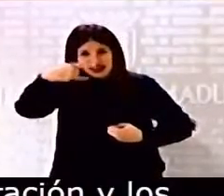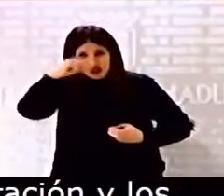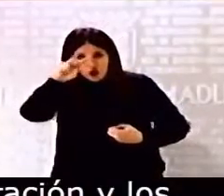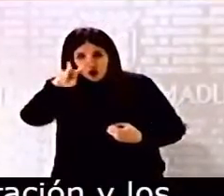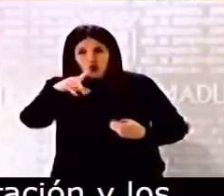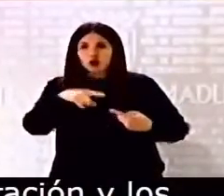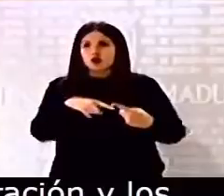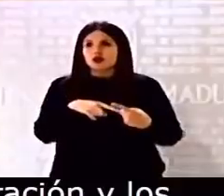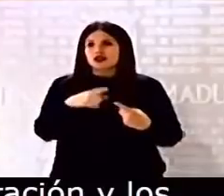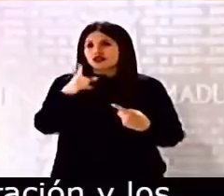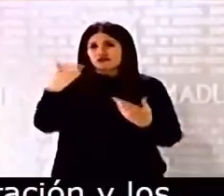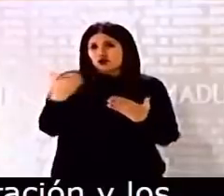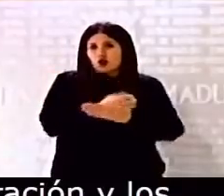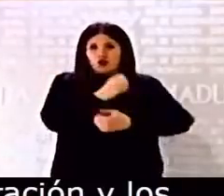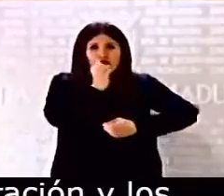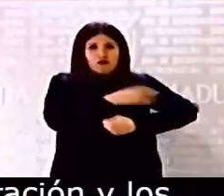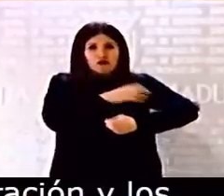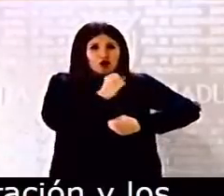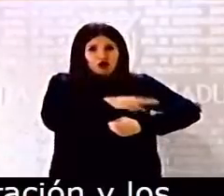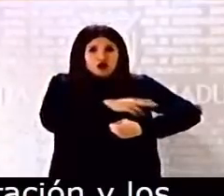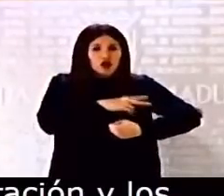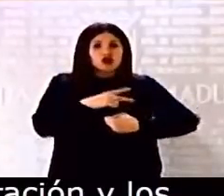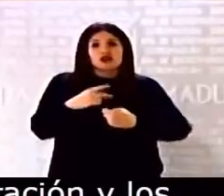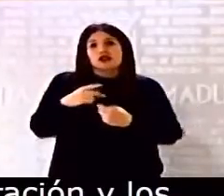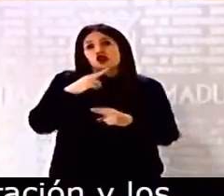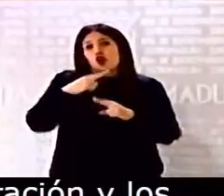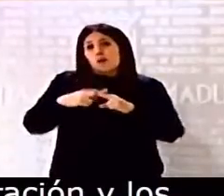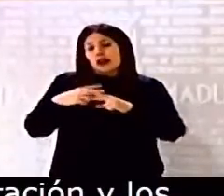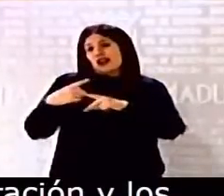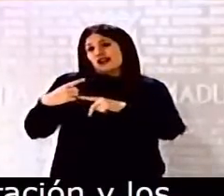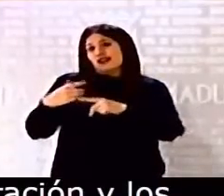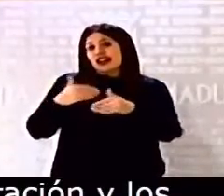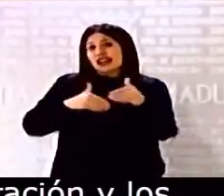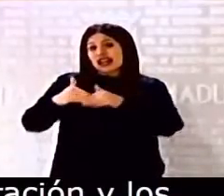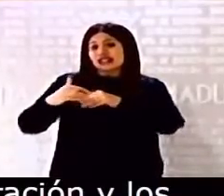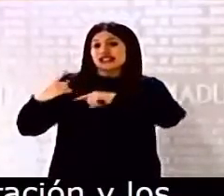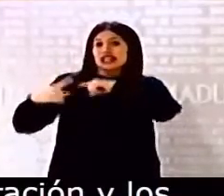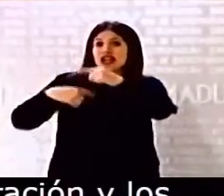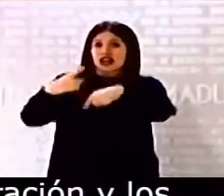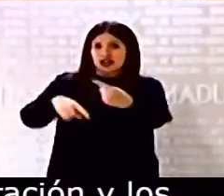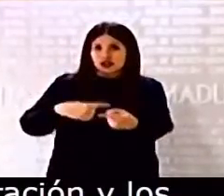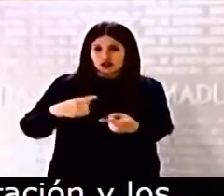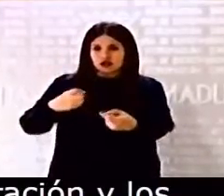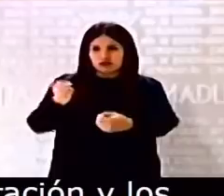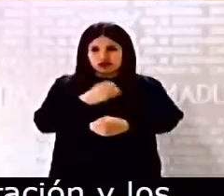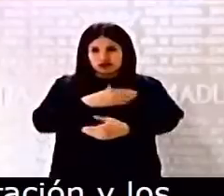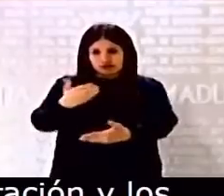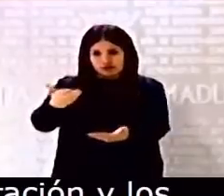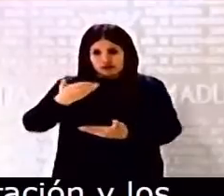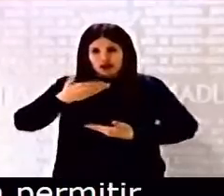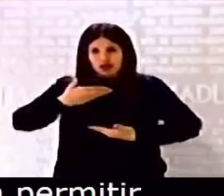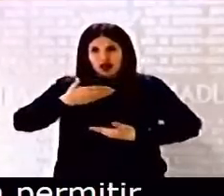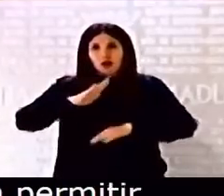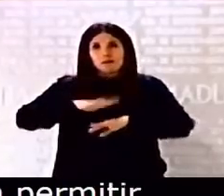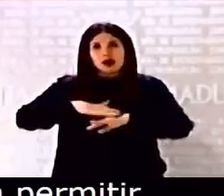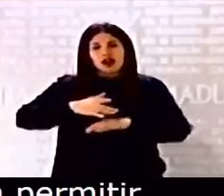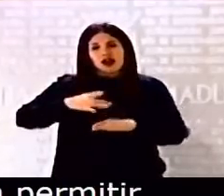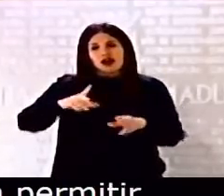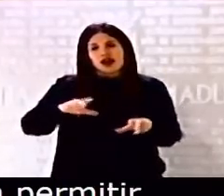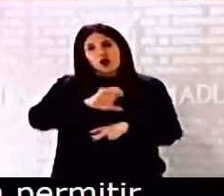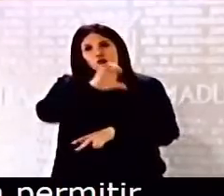dejado los fondos, en definitiva, Next Generation, que nos van a permitir transformar esta Europa en una Europa más social.